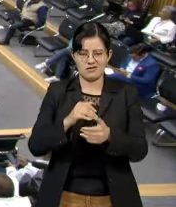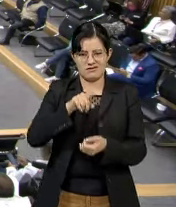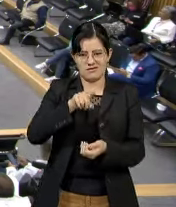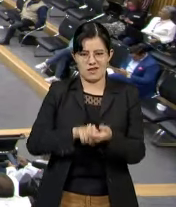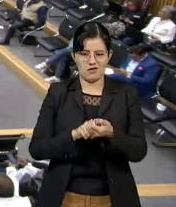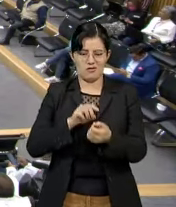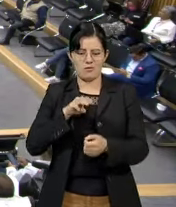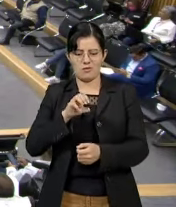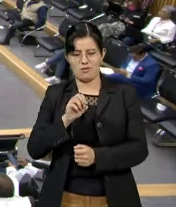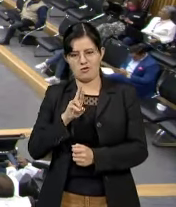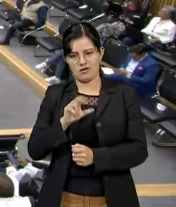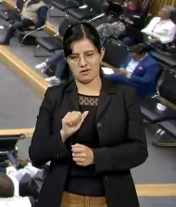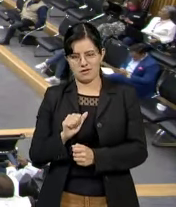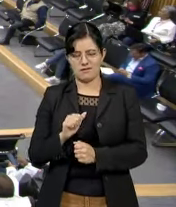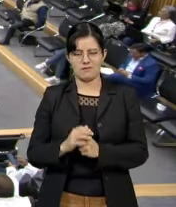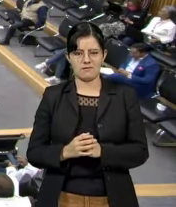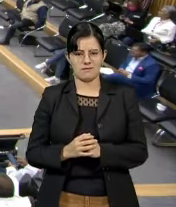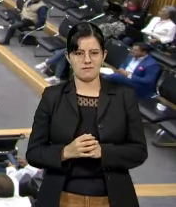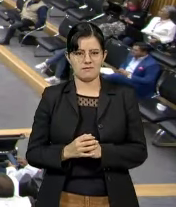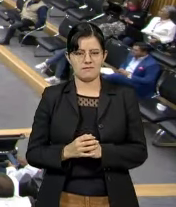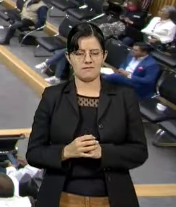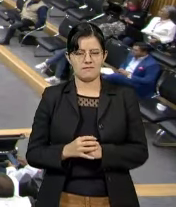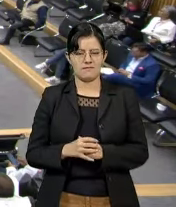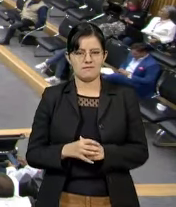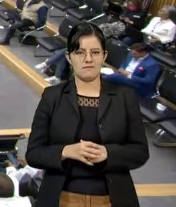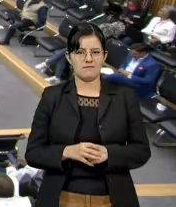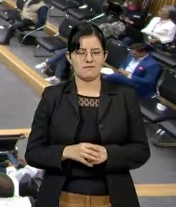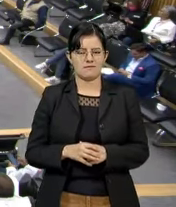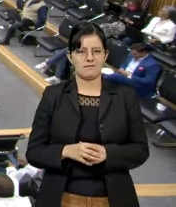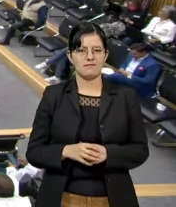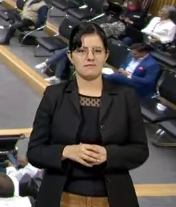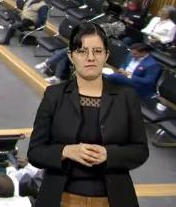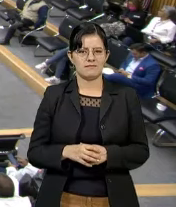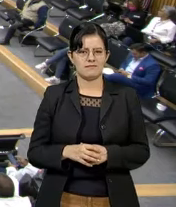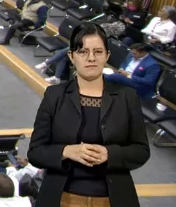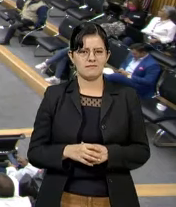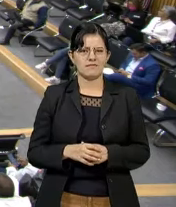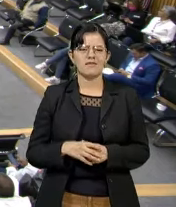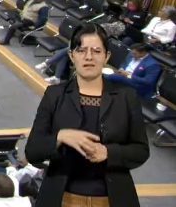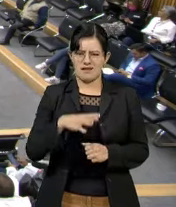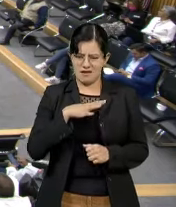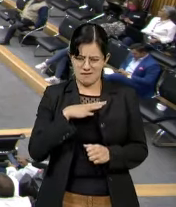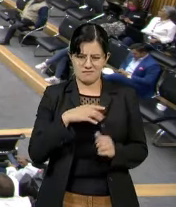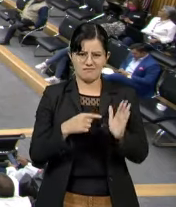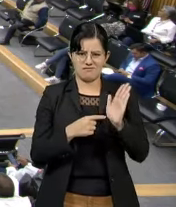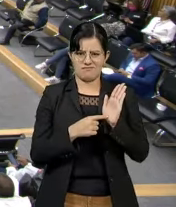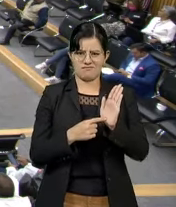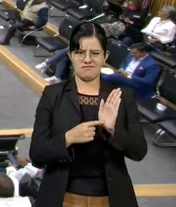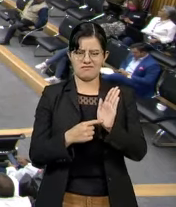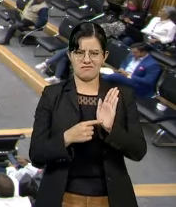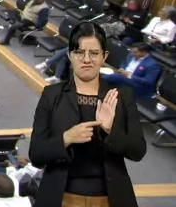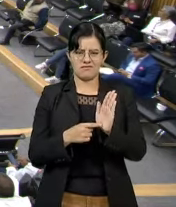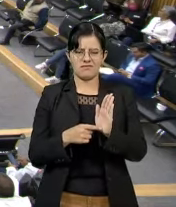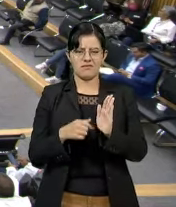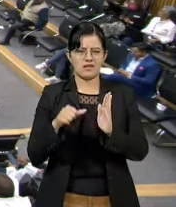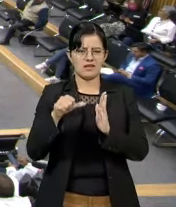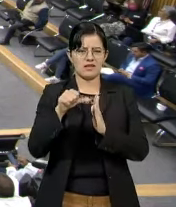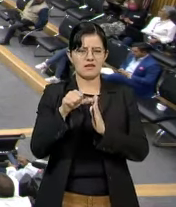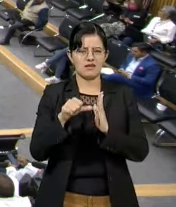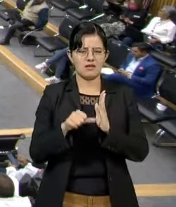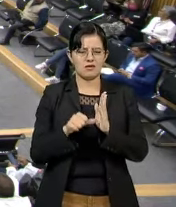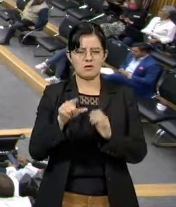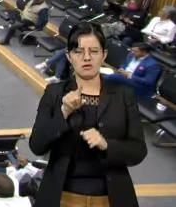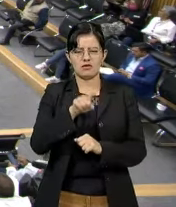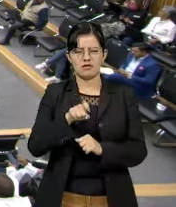de morena y aquí está regulado por el artículo